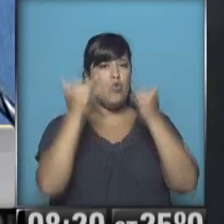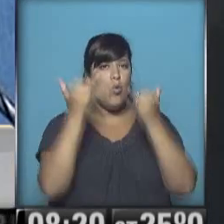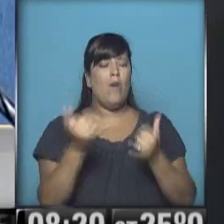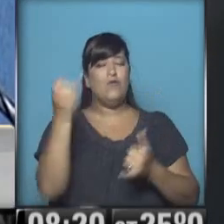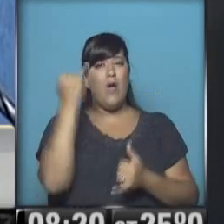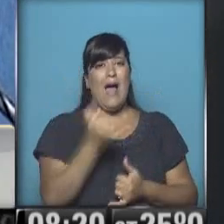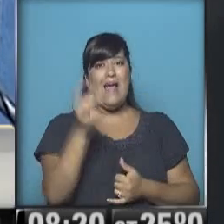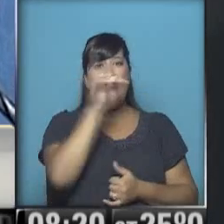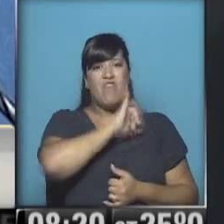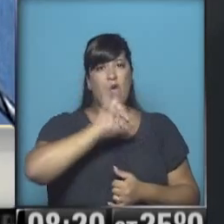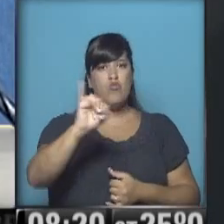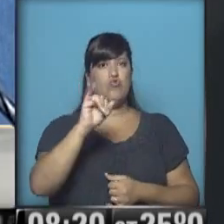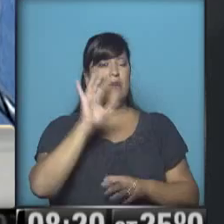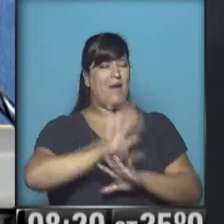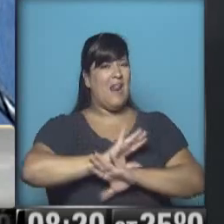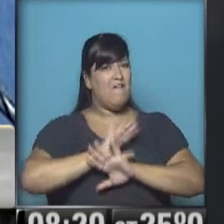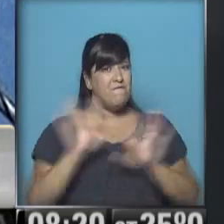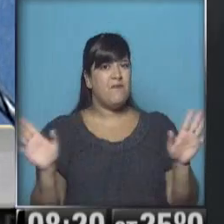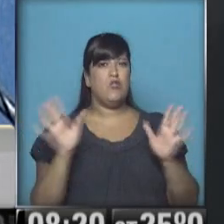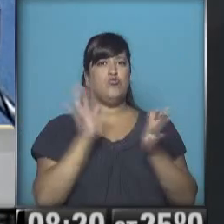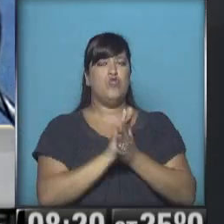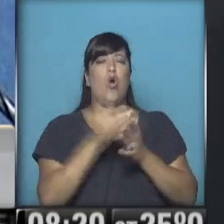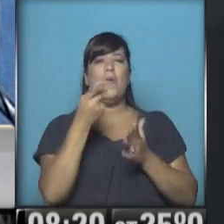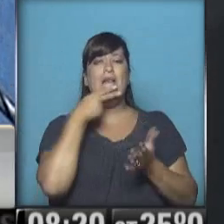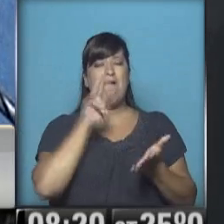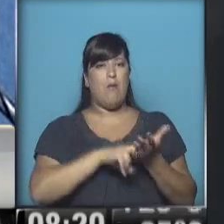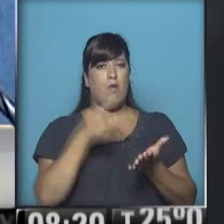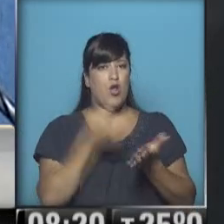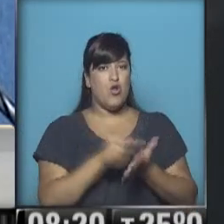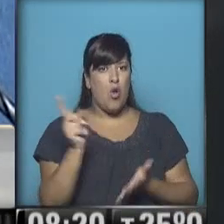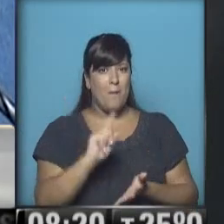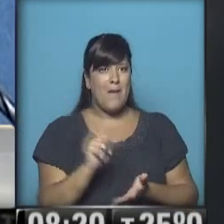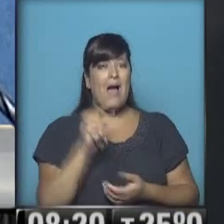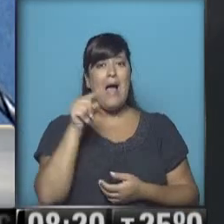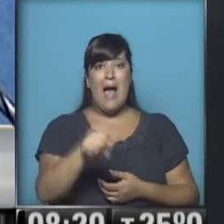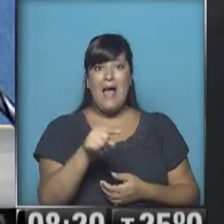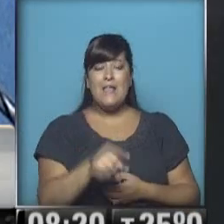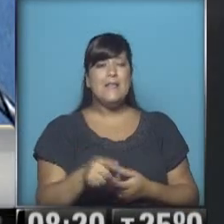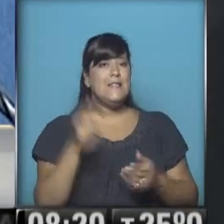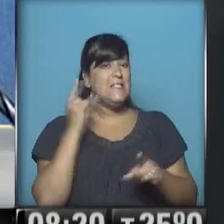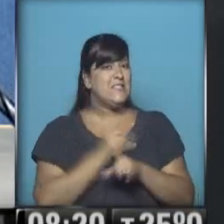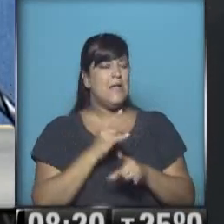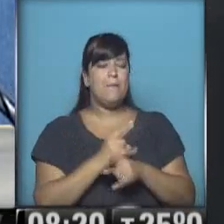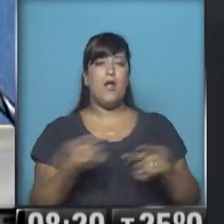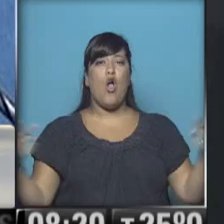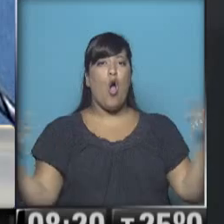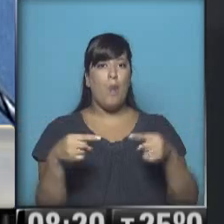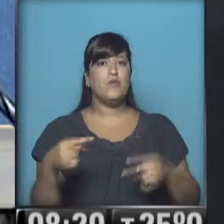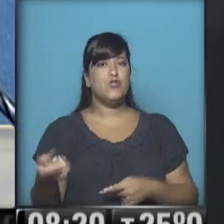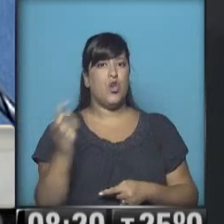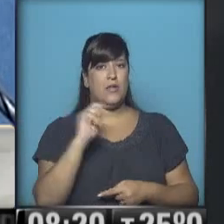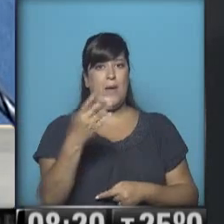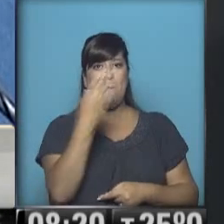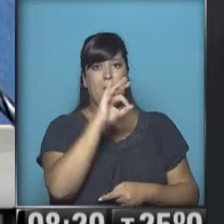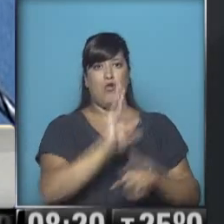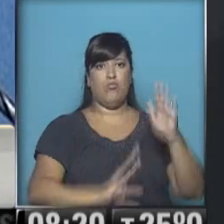para erradicar las guaridas fiscales del universo, los que siempre se oponen son los grandes bancos y el